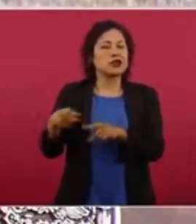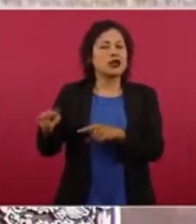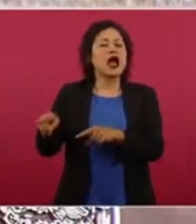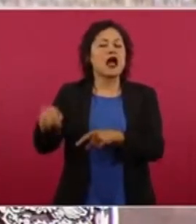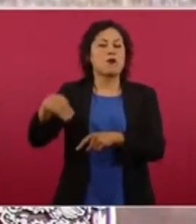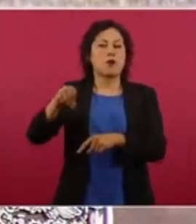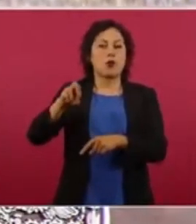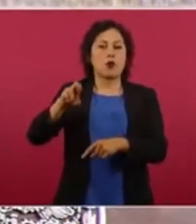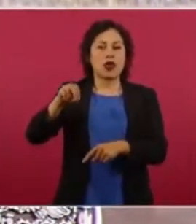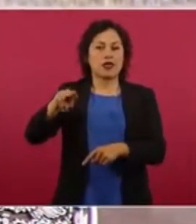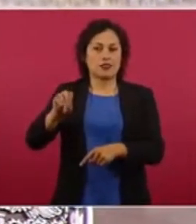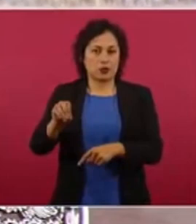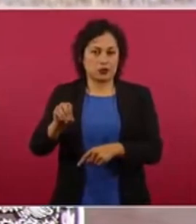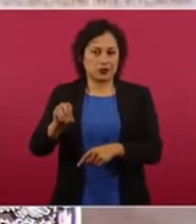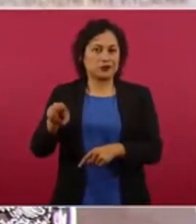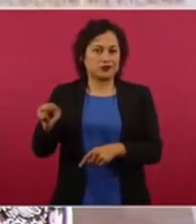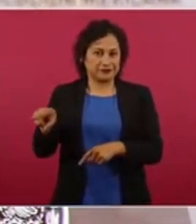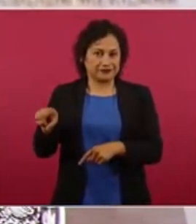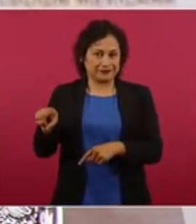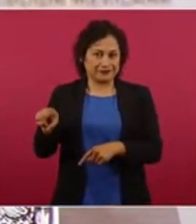Moreno,